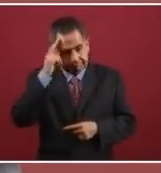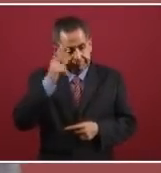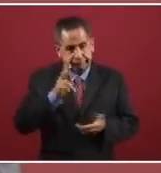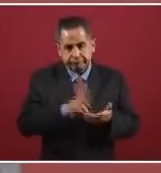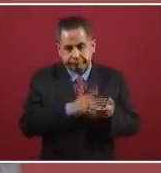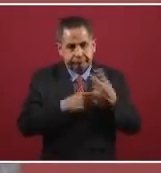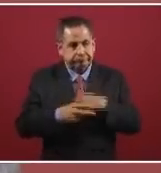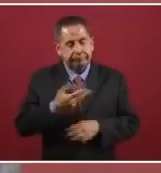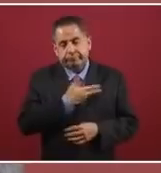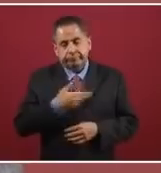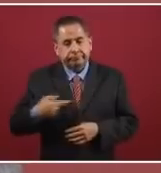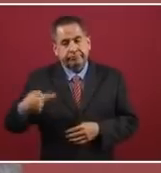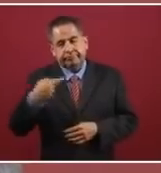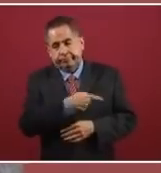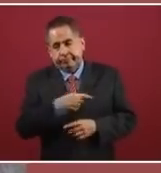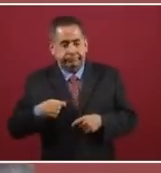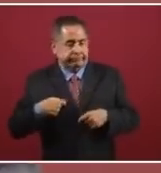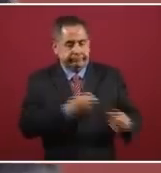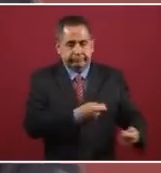Y